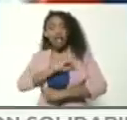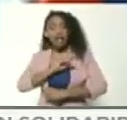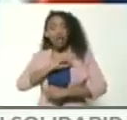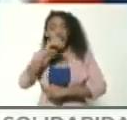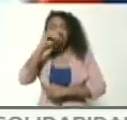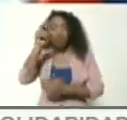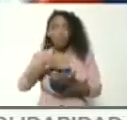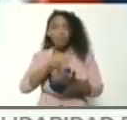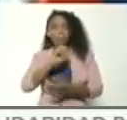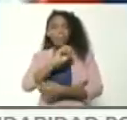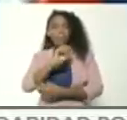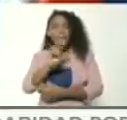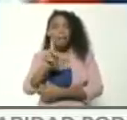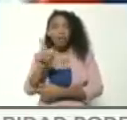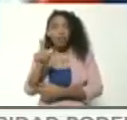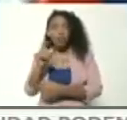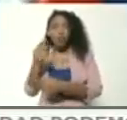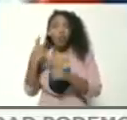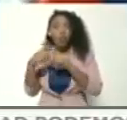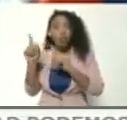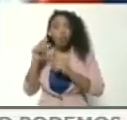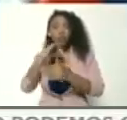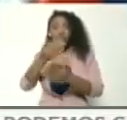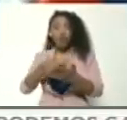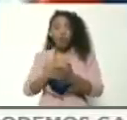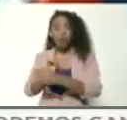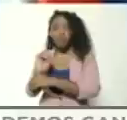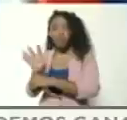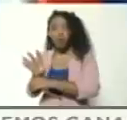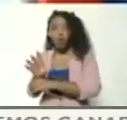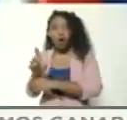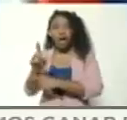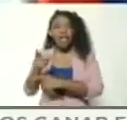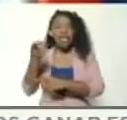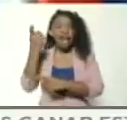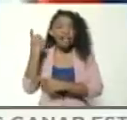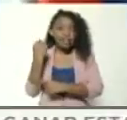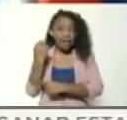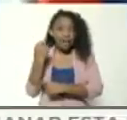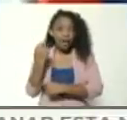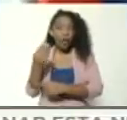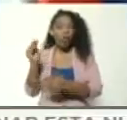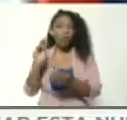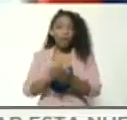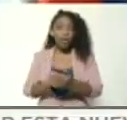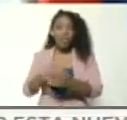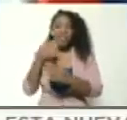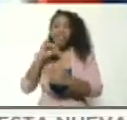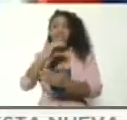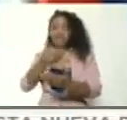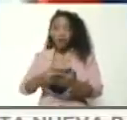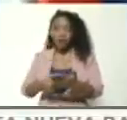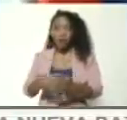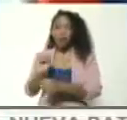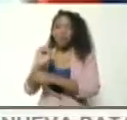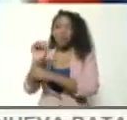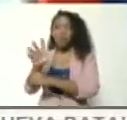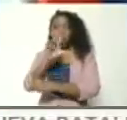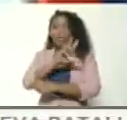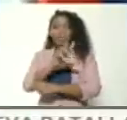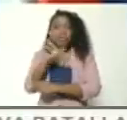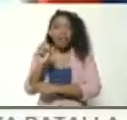2021, y el entregado el día de ayer, 30 de